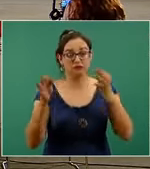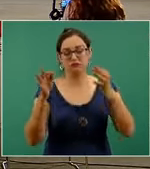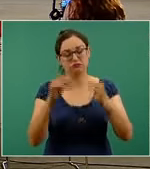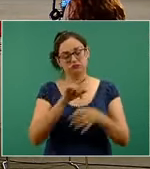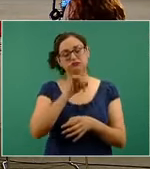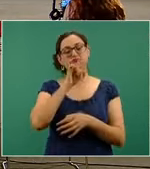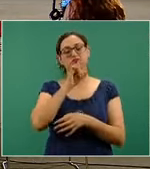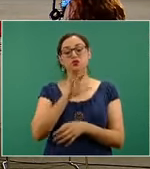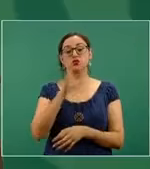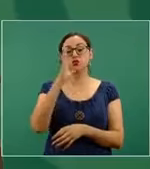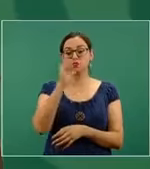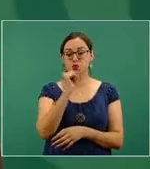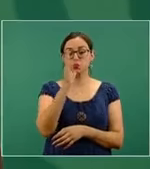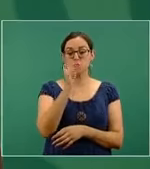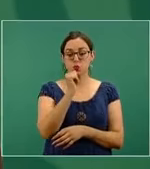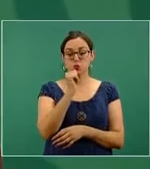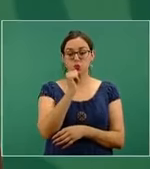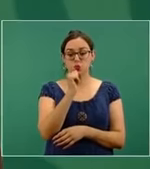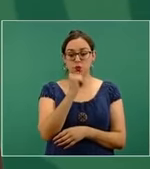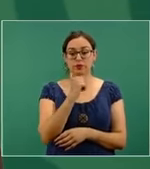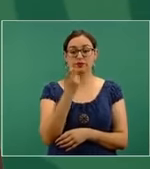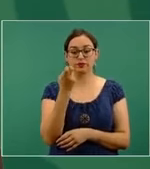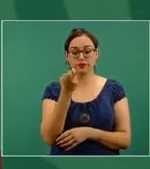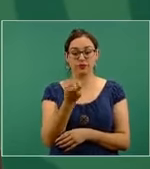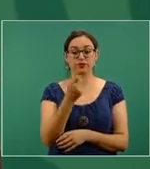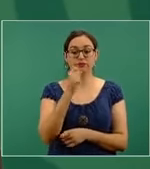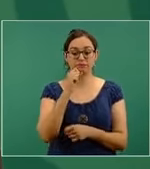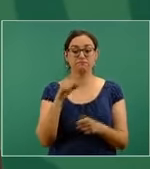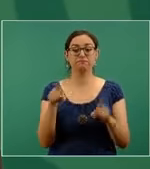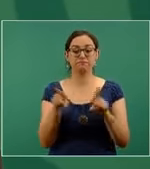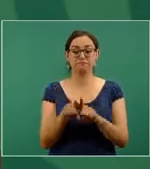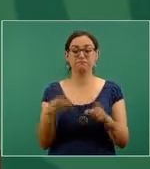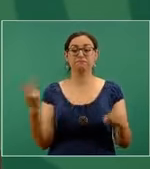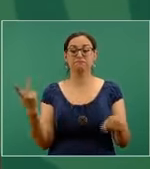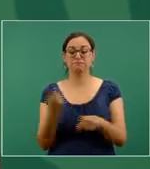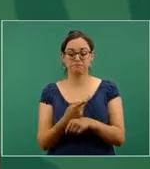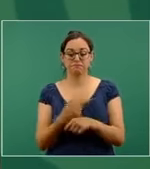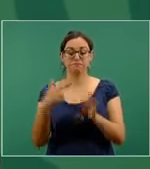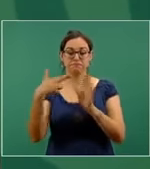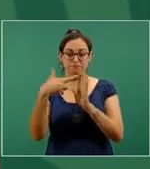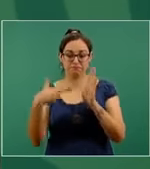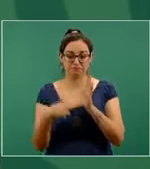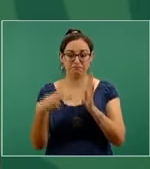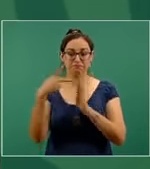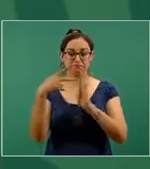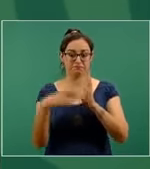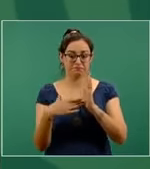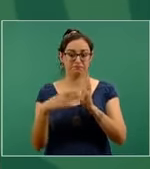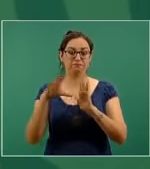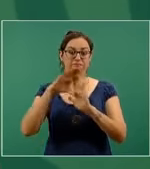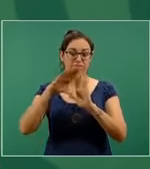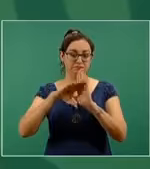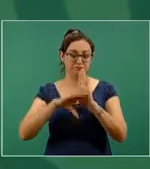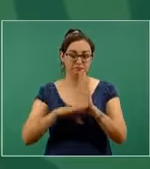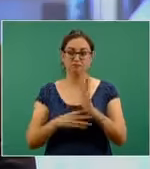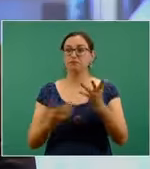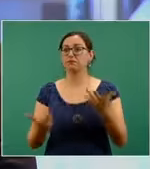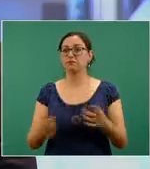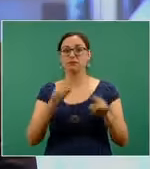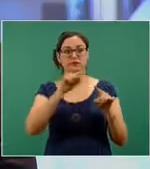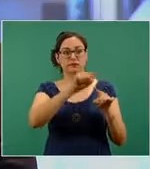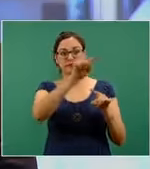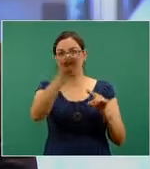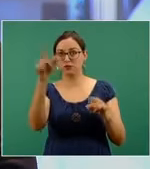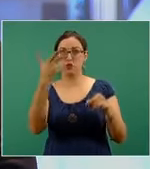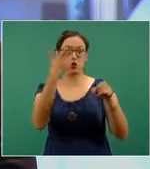Y obviamente esto también da marco a que diferentes protocolos o ensayos que se están llevando a cabo en el país, en diferentes unidades o